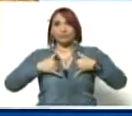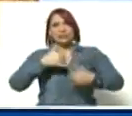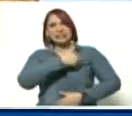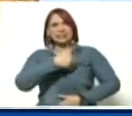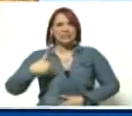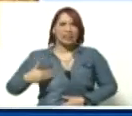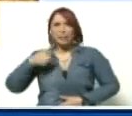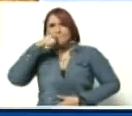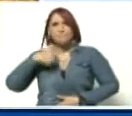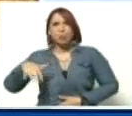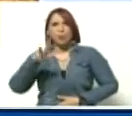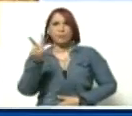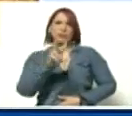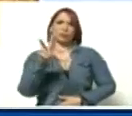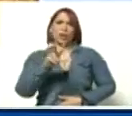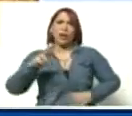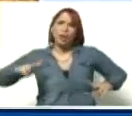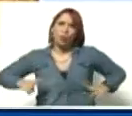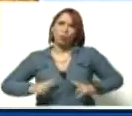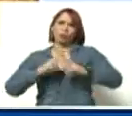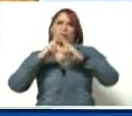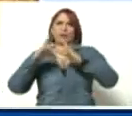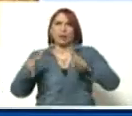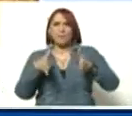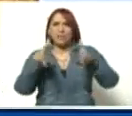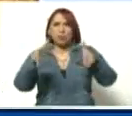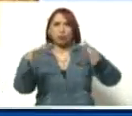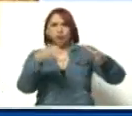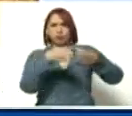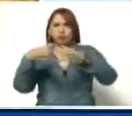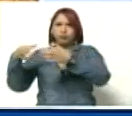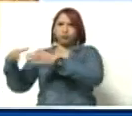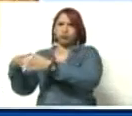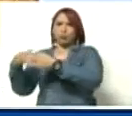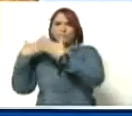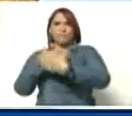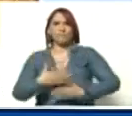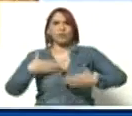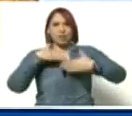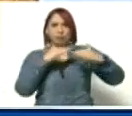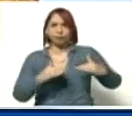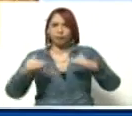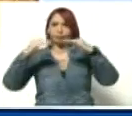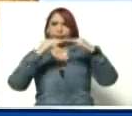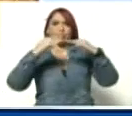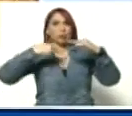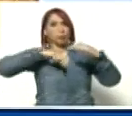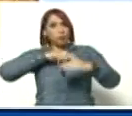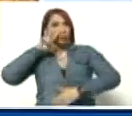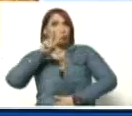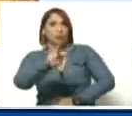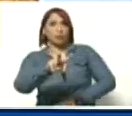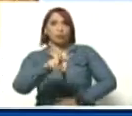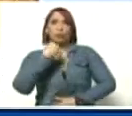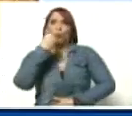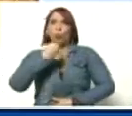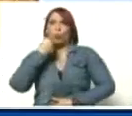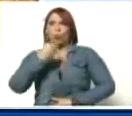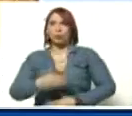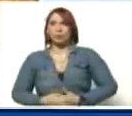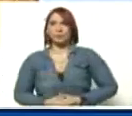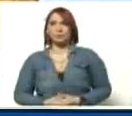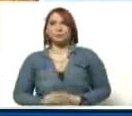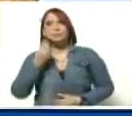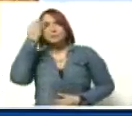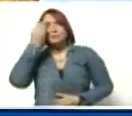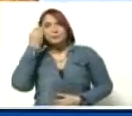es encontrar un camino colectivo para el bienestar común, y lo hemos visto en estos jóvenes que están